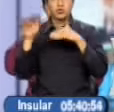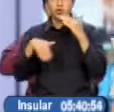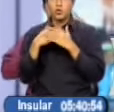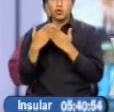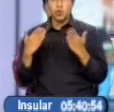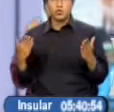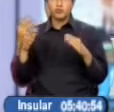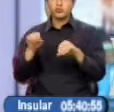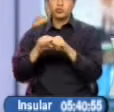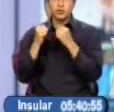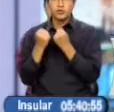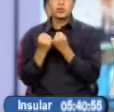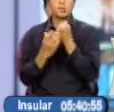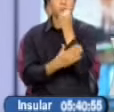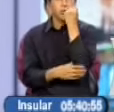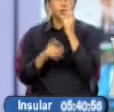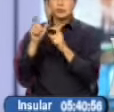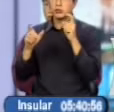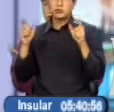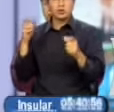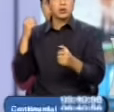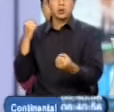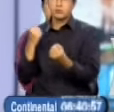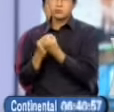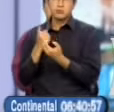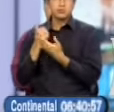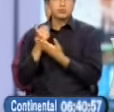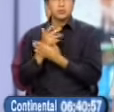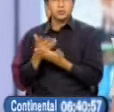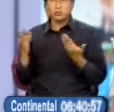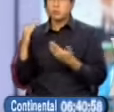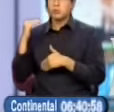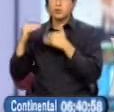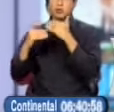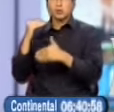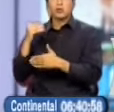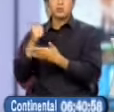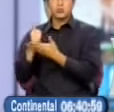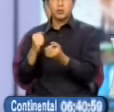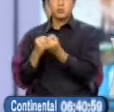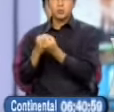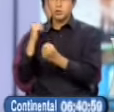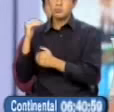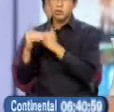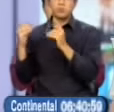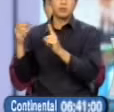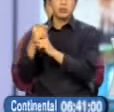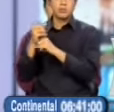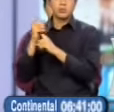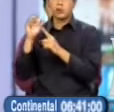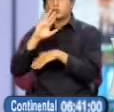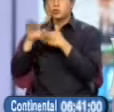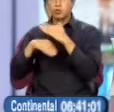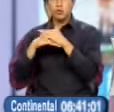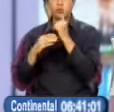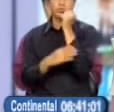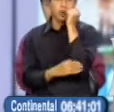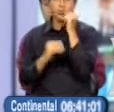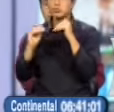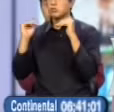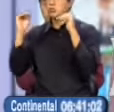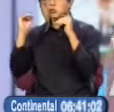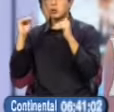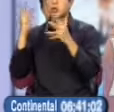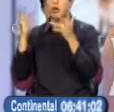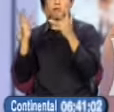conquistas sociales y todos los bienestar económicos los avances en el bienestar económico que se han conseguido para todas las capas sociales se pueden